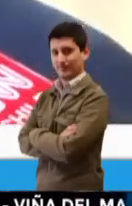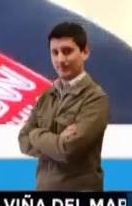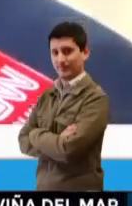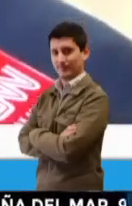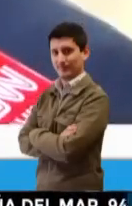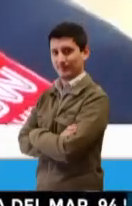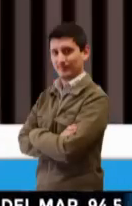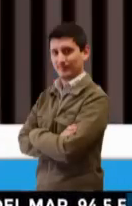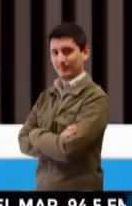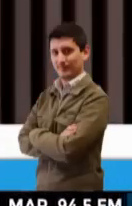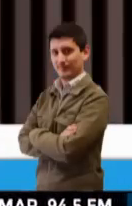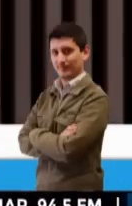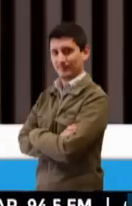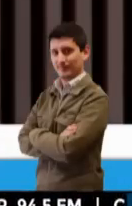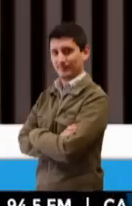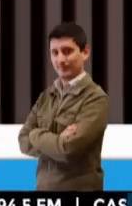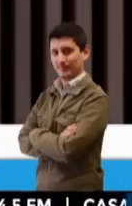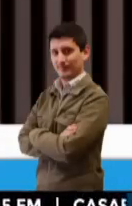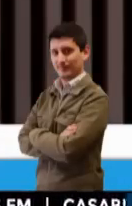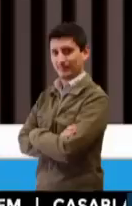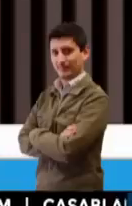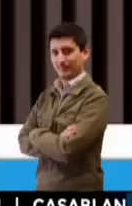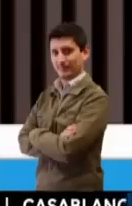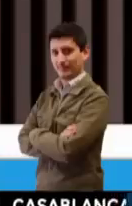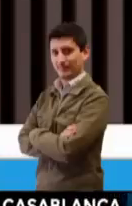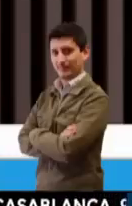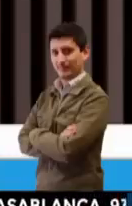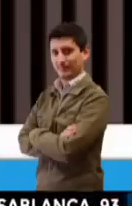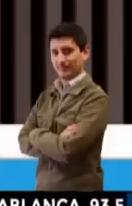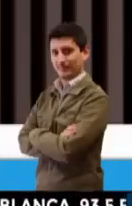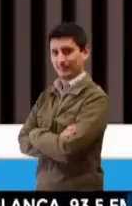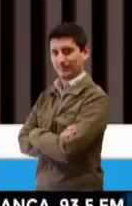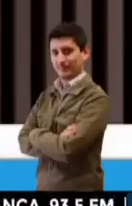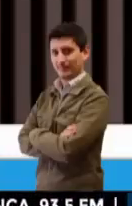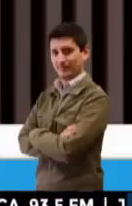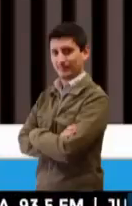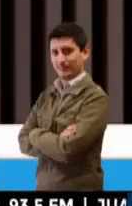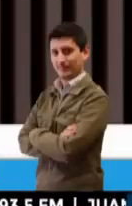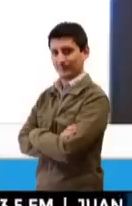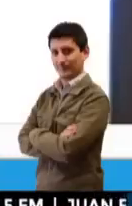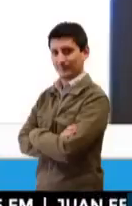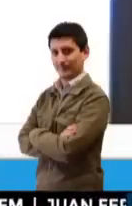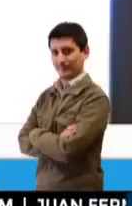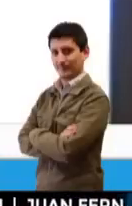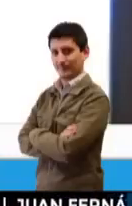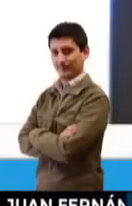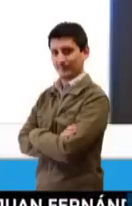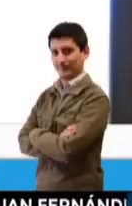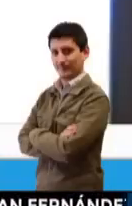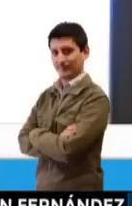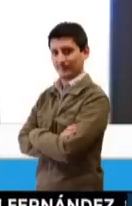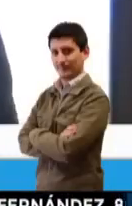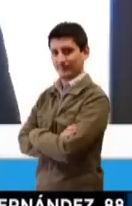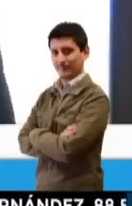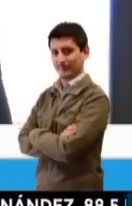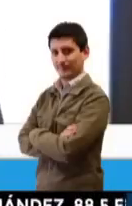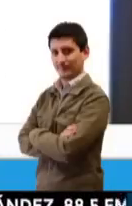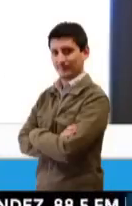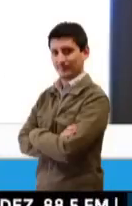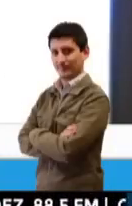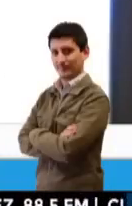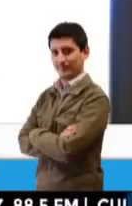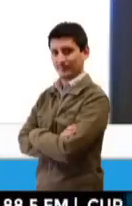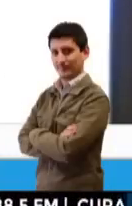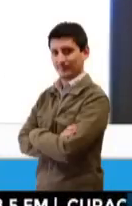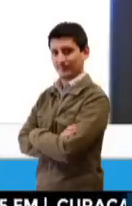gestión de 3 meses en un ministerio que es más técnico que las Sexpress, sino que se mira todo su trabajo. Y también es cierto que, y